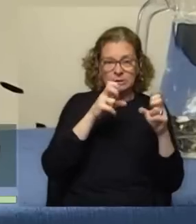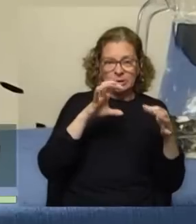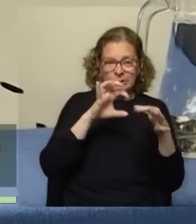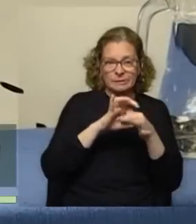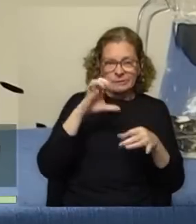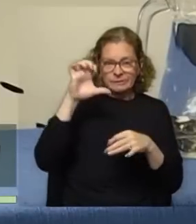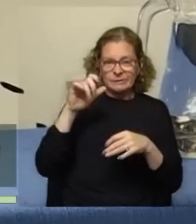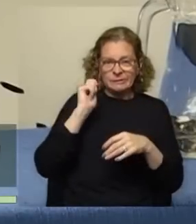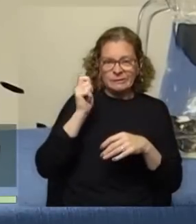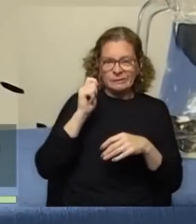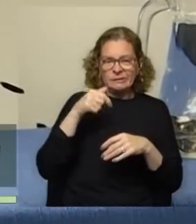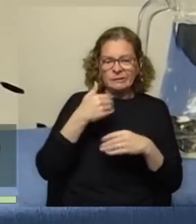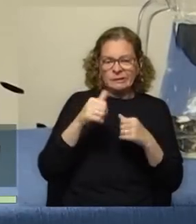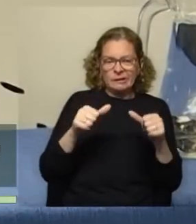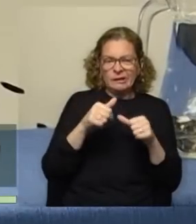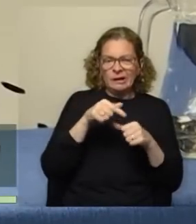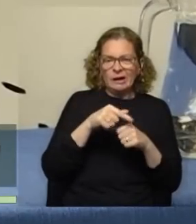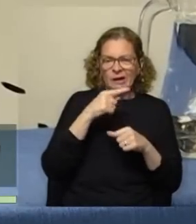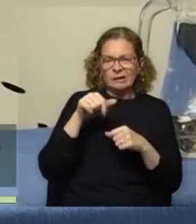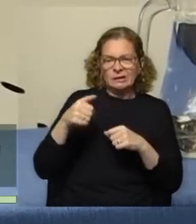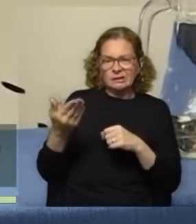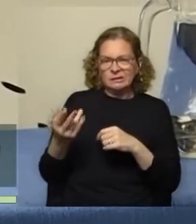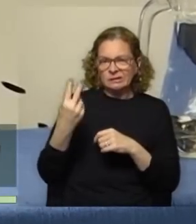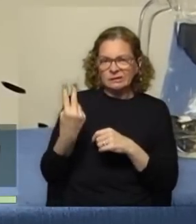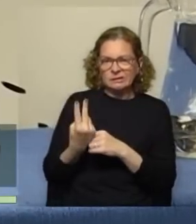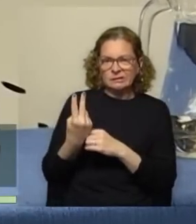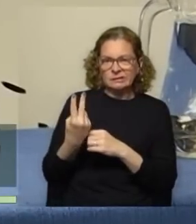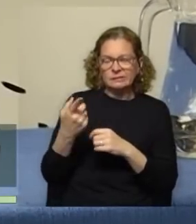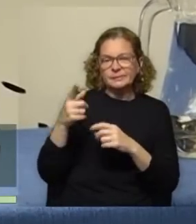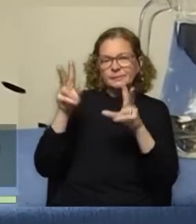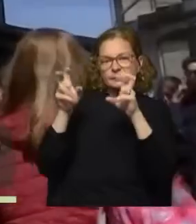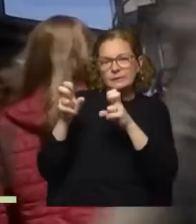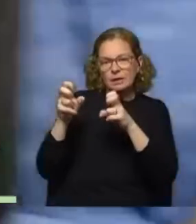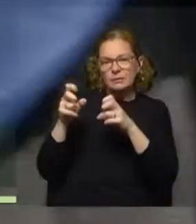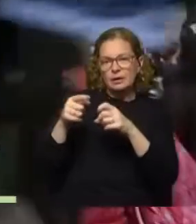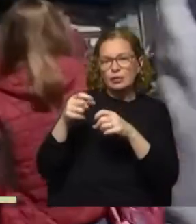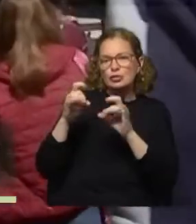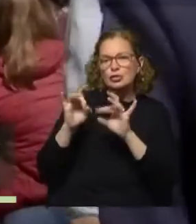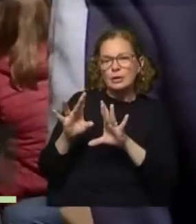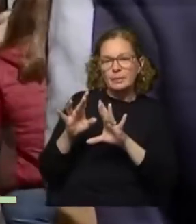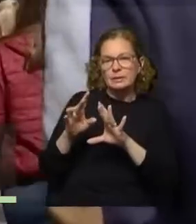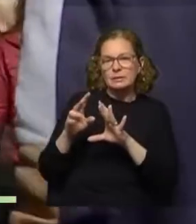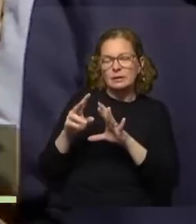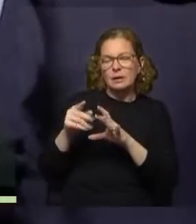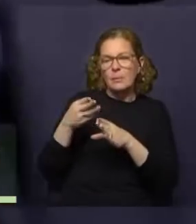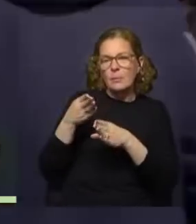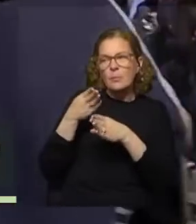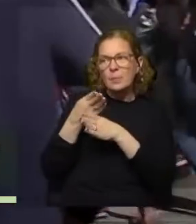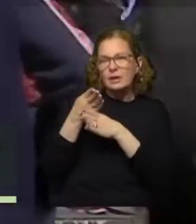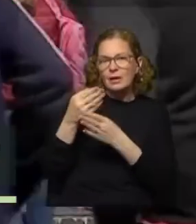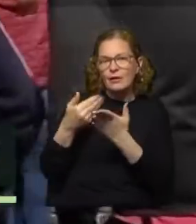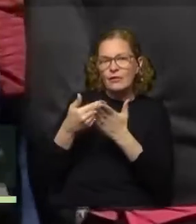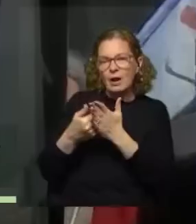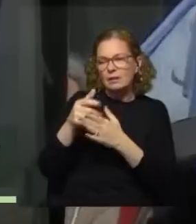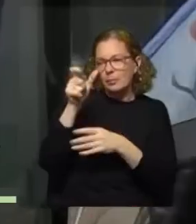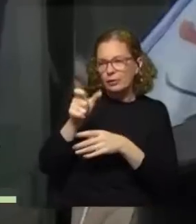empresa pública y lo que vienen haciendo con ella y por otro lado un tema puramente reivindicativo que vas de la